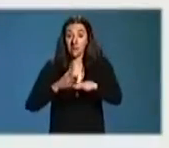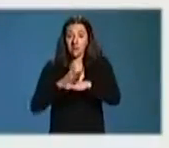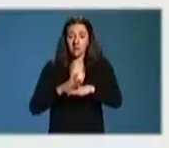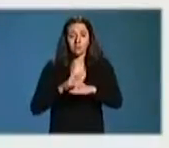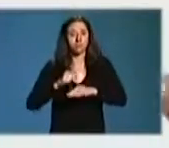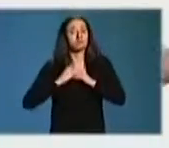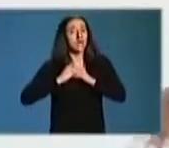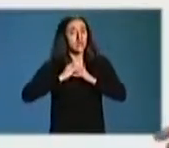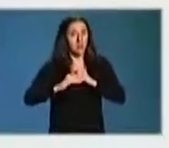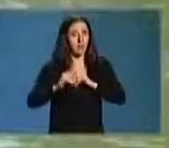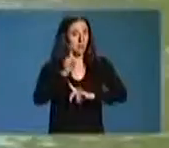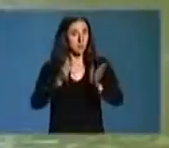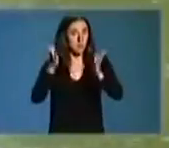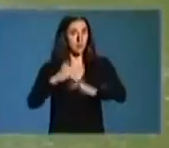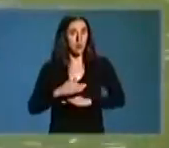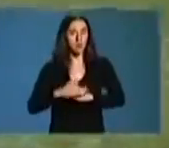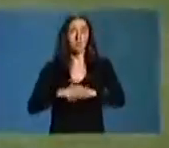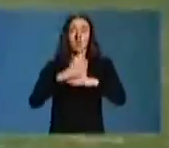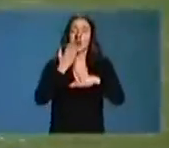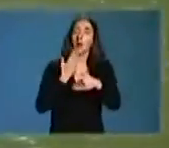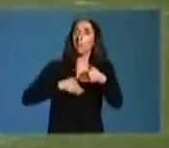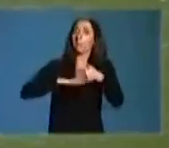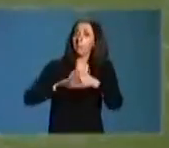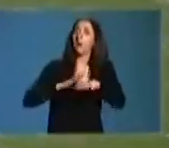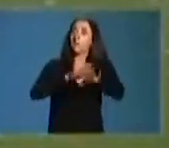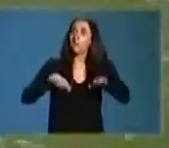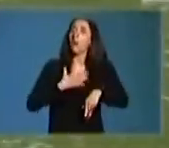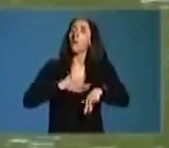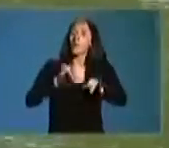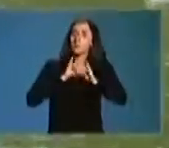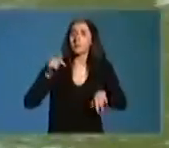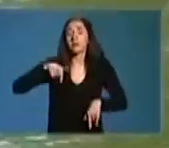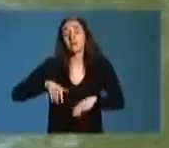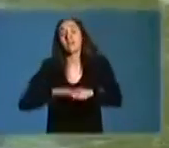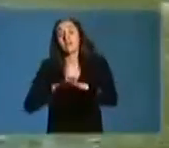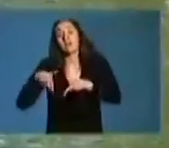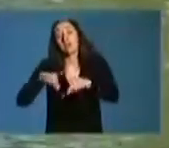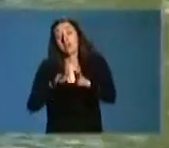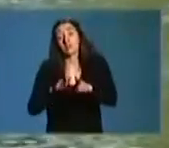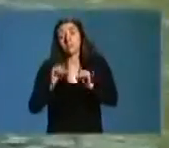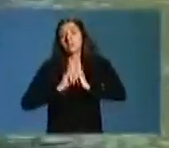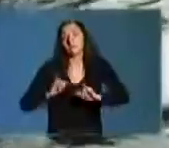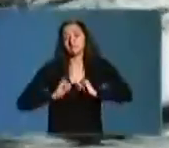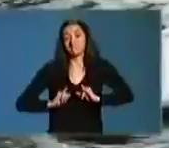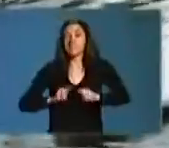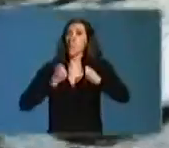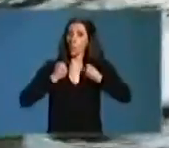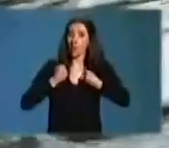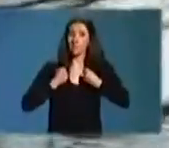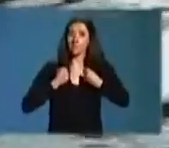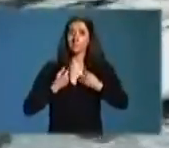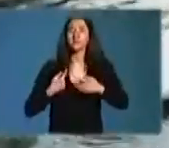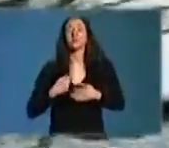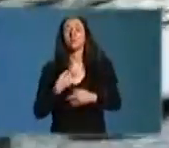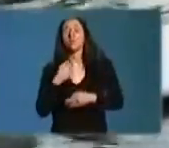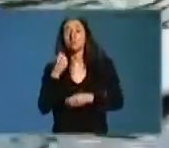entonces puede ser en una playa pueden ser colas con él así aquí unos ríos pues tras paseos es muy divertido muy saludable más